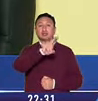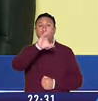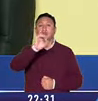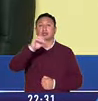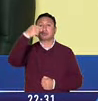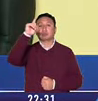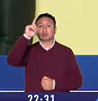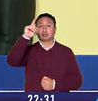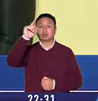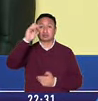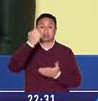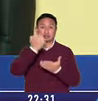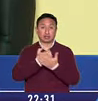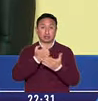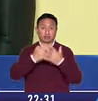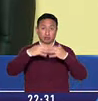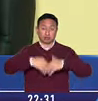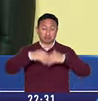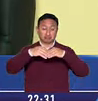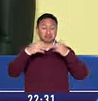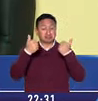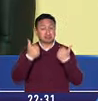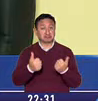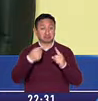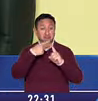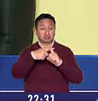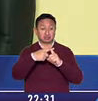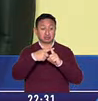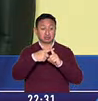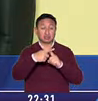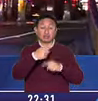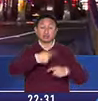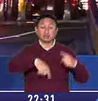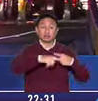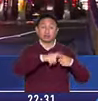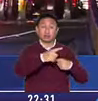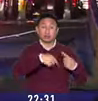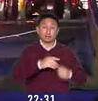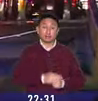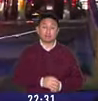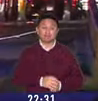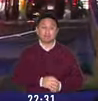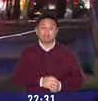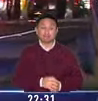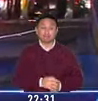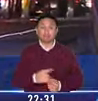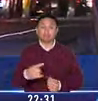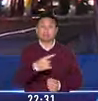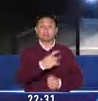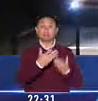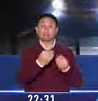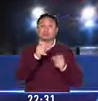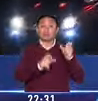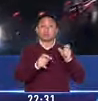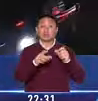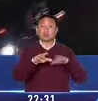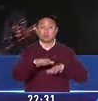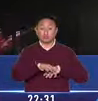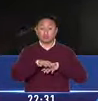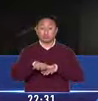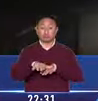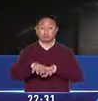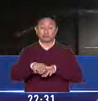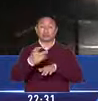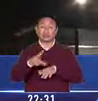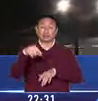de movimiento económico y eso nos alegra muchísimo porque va a los pequeños emprendedores. Y como gran cantidad de gente viajó, hay cifras que lamentar